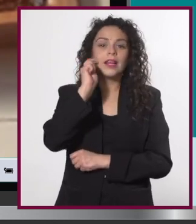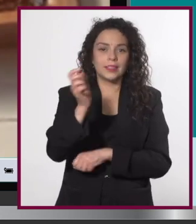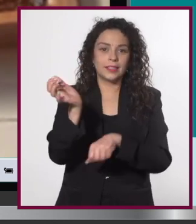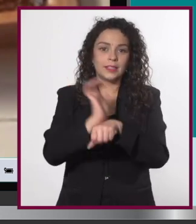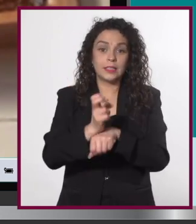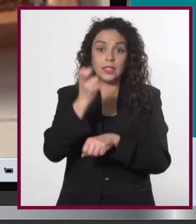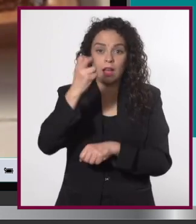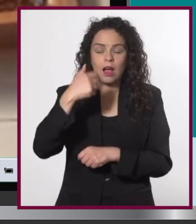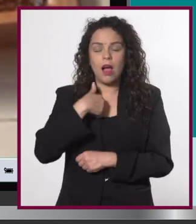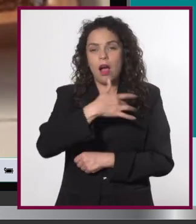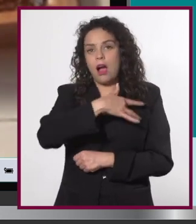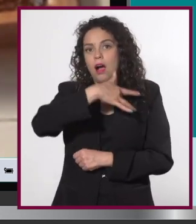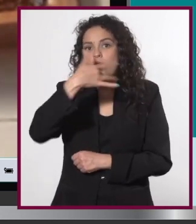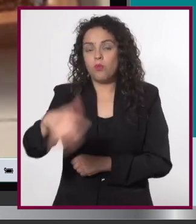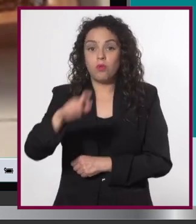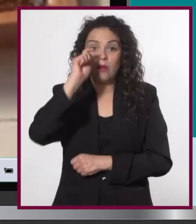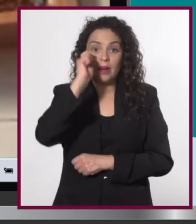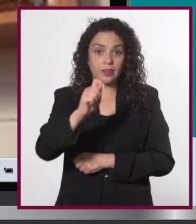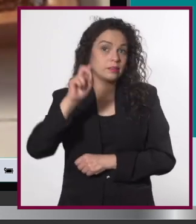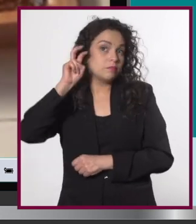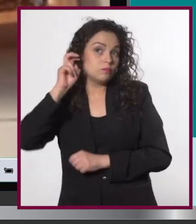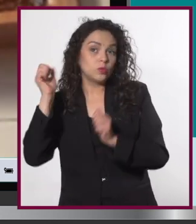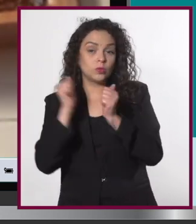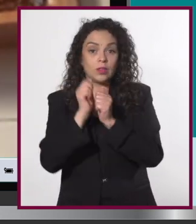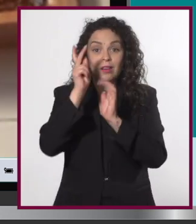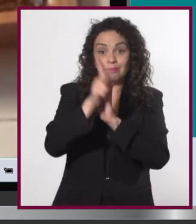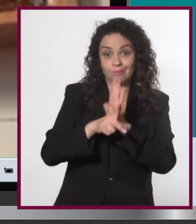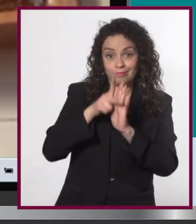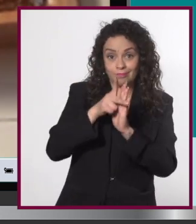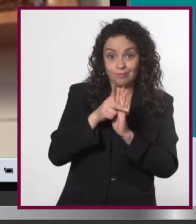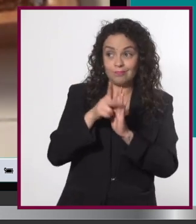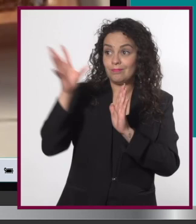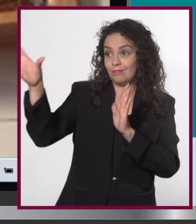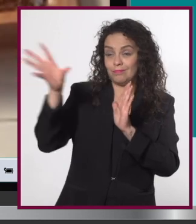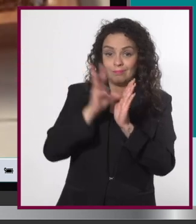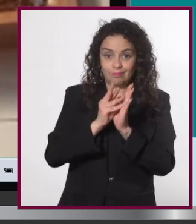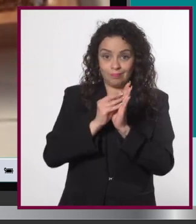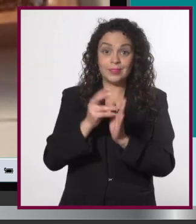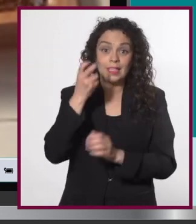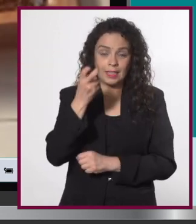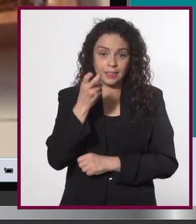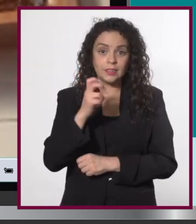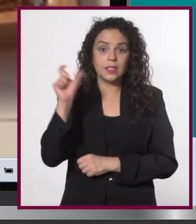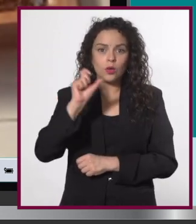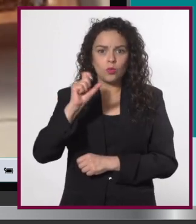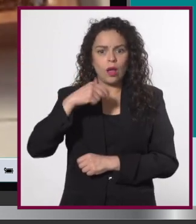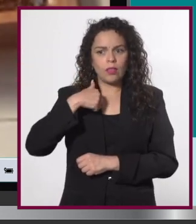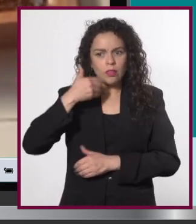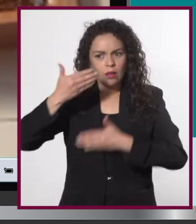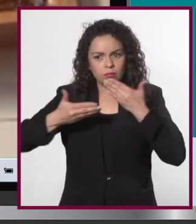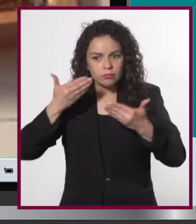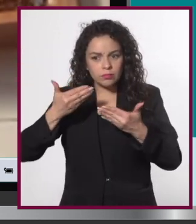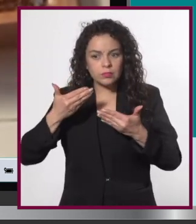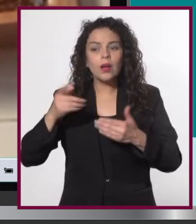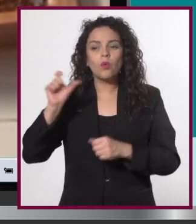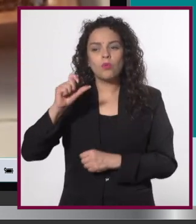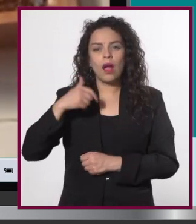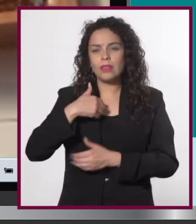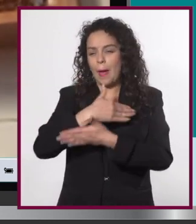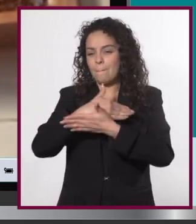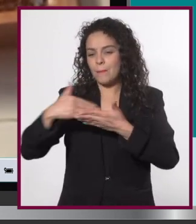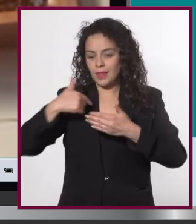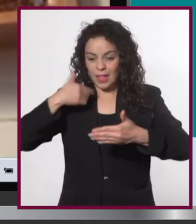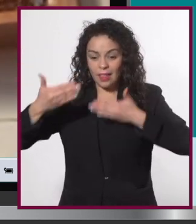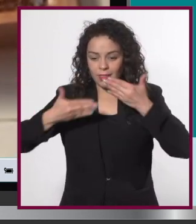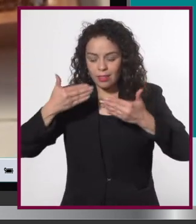del lenguaje audiovisual. Entonces, desde que iba a la universidad, a la mitad de la carrera, ya sabía yo que a eso me quería dedicar